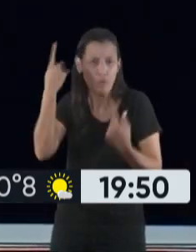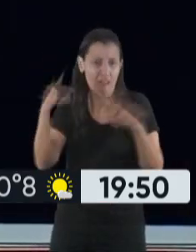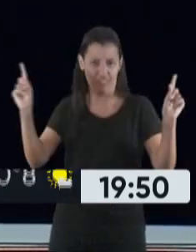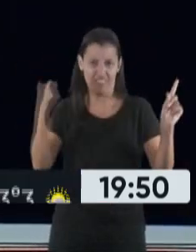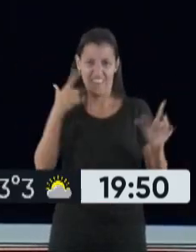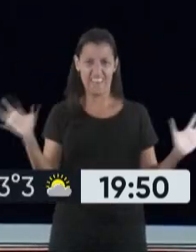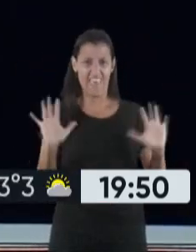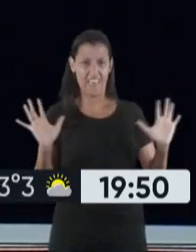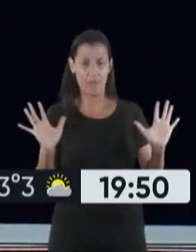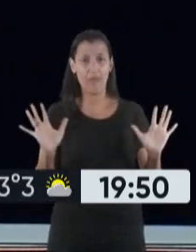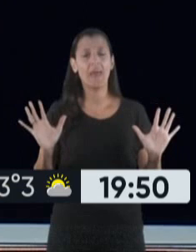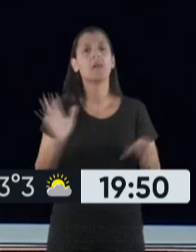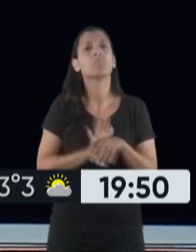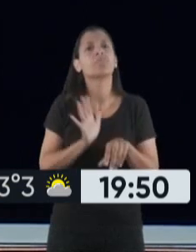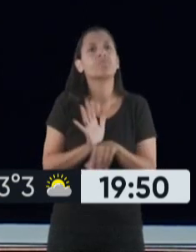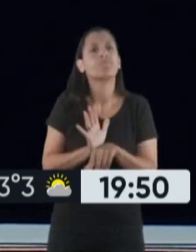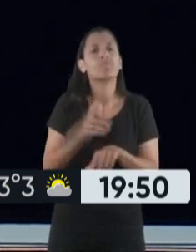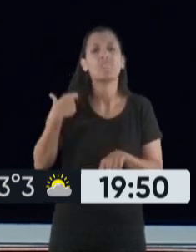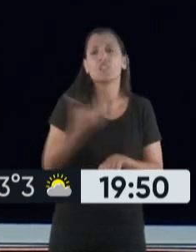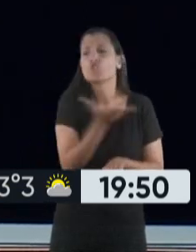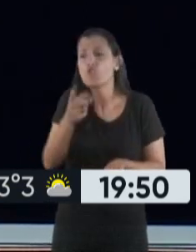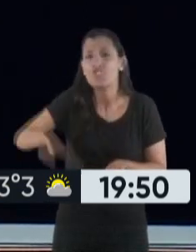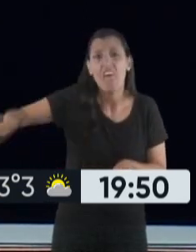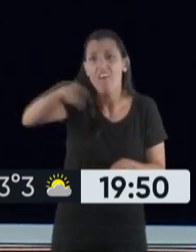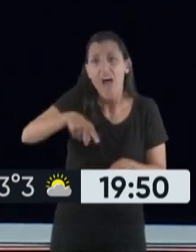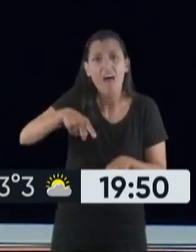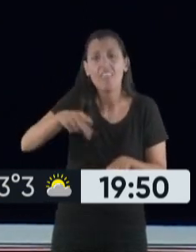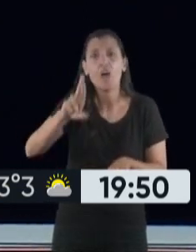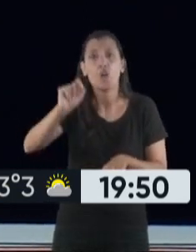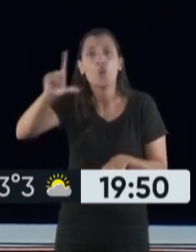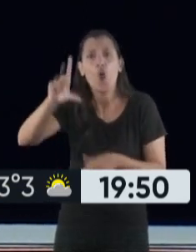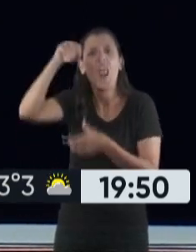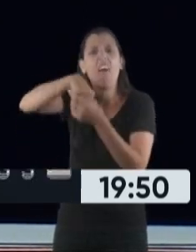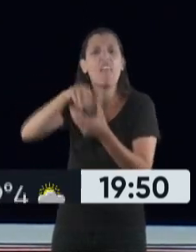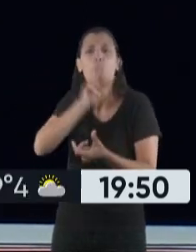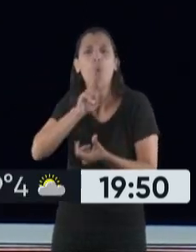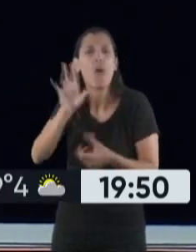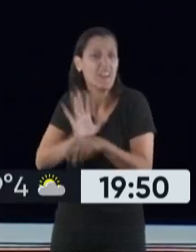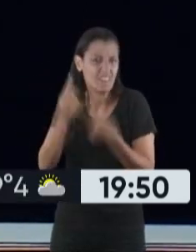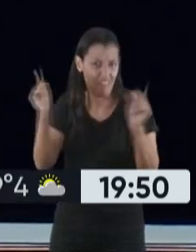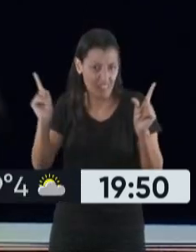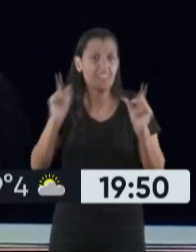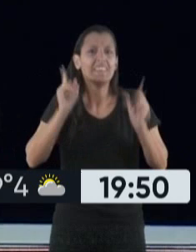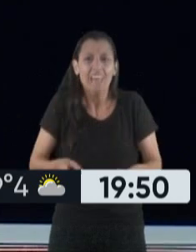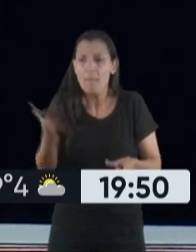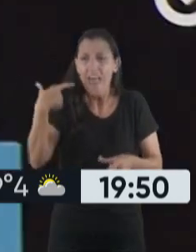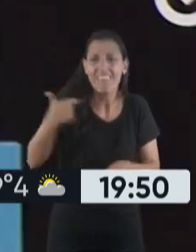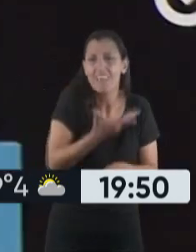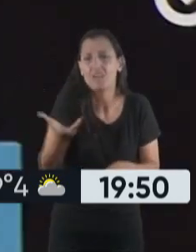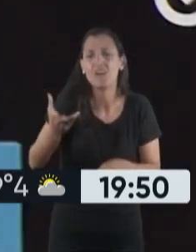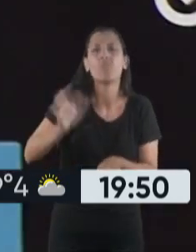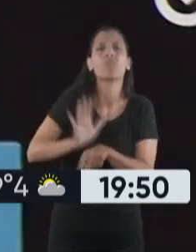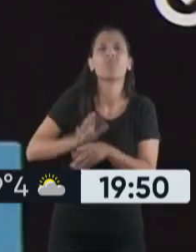cuenta cuál era el rol que la sociedad tenía preparada para la mujer. Se da cuenta cómo discriminaba a la